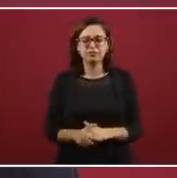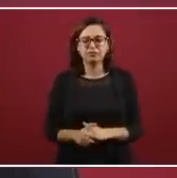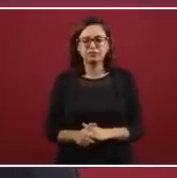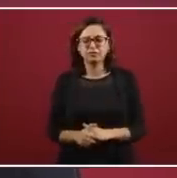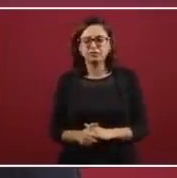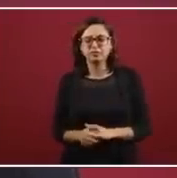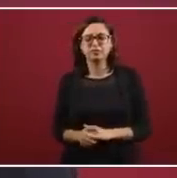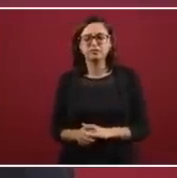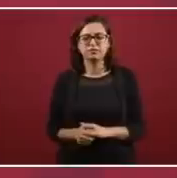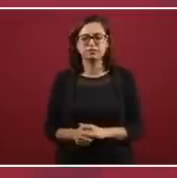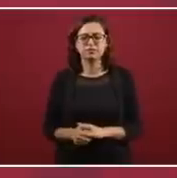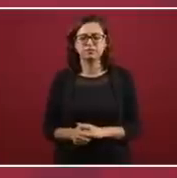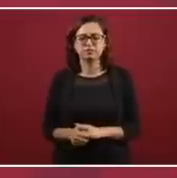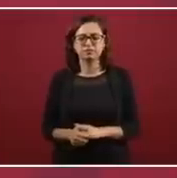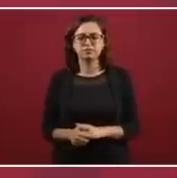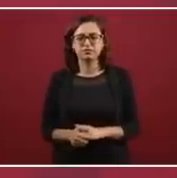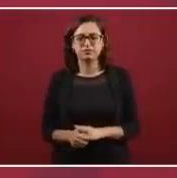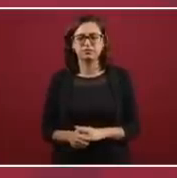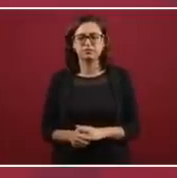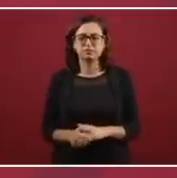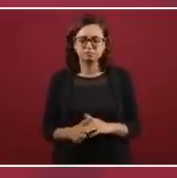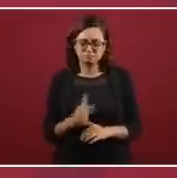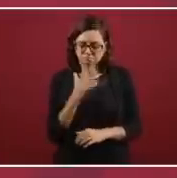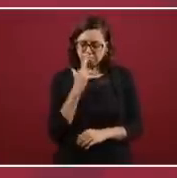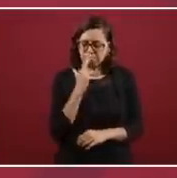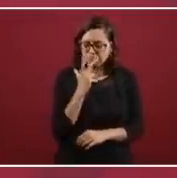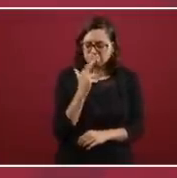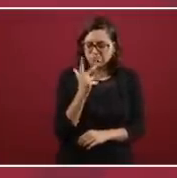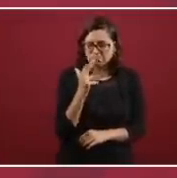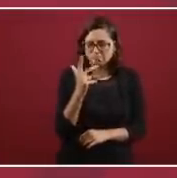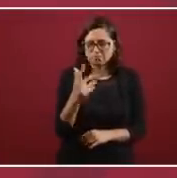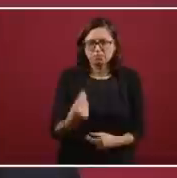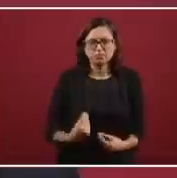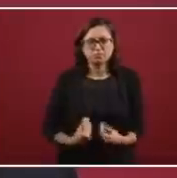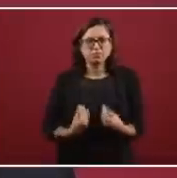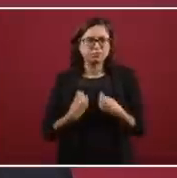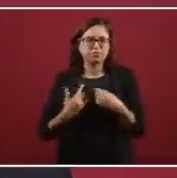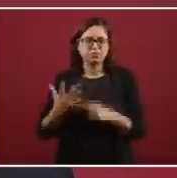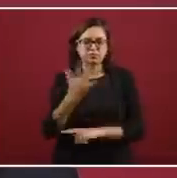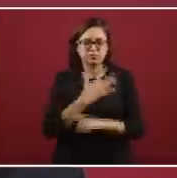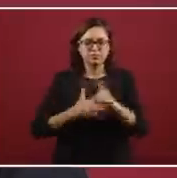y procurar mejorar, vivir en una sociedad mejor.